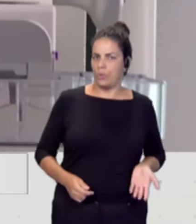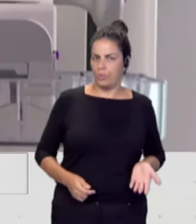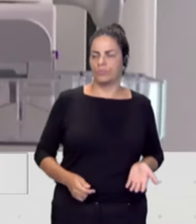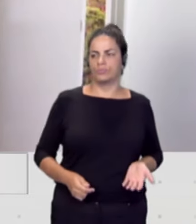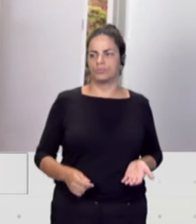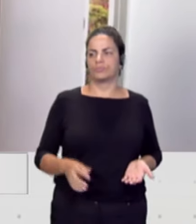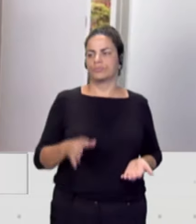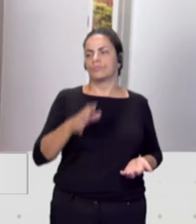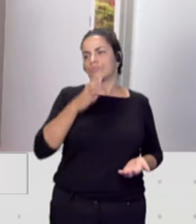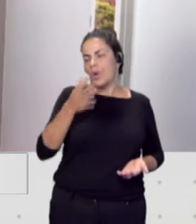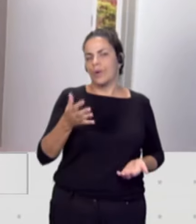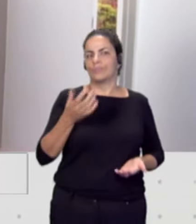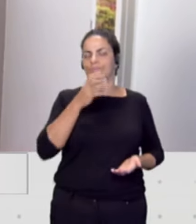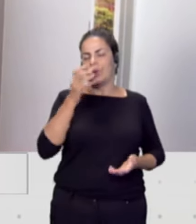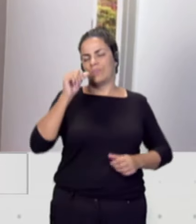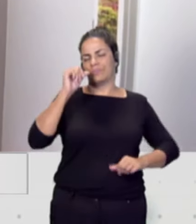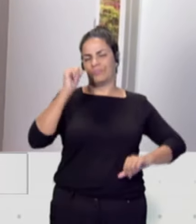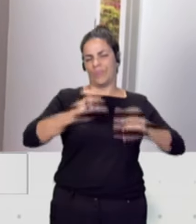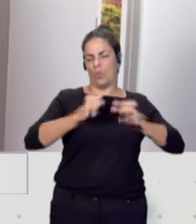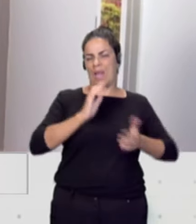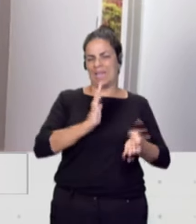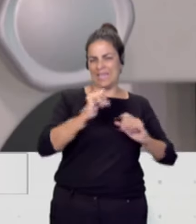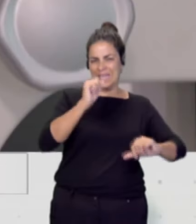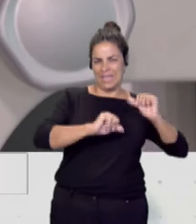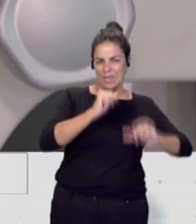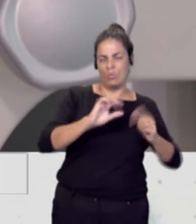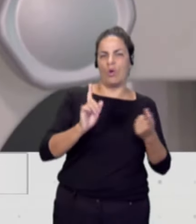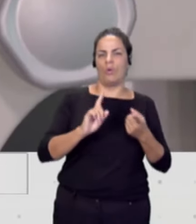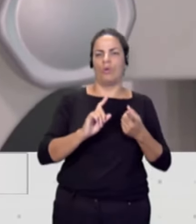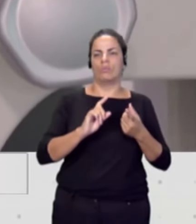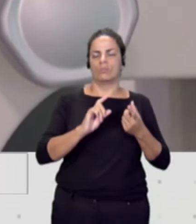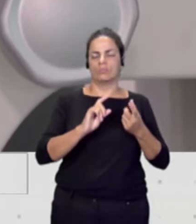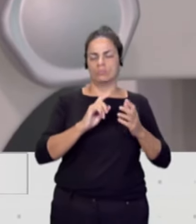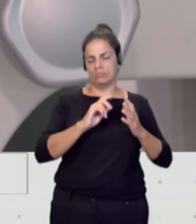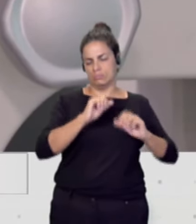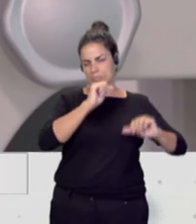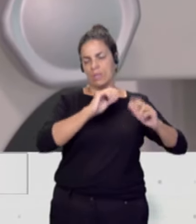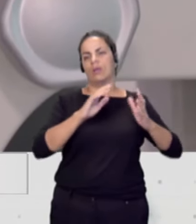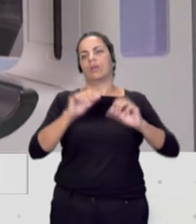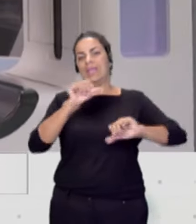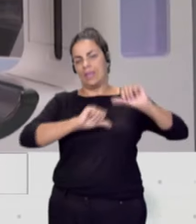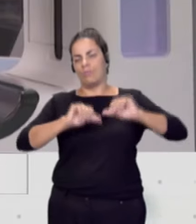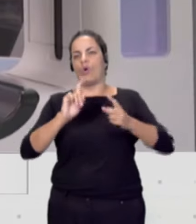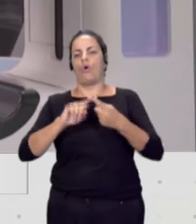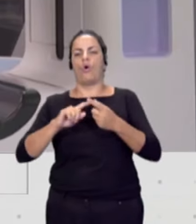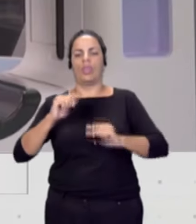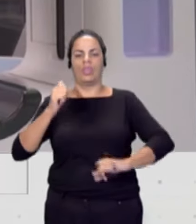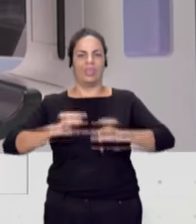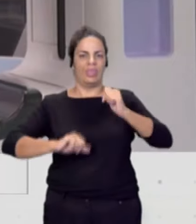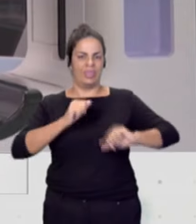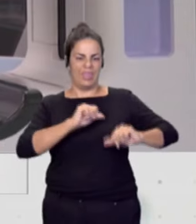Tanto pues las quimios como las cirugías, aunque se intente o se pretenda ser lo más